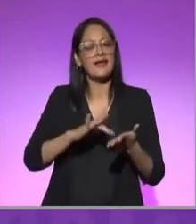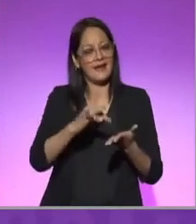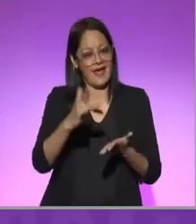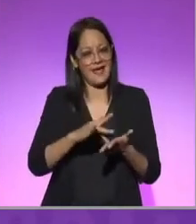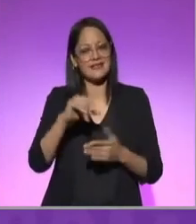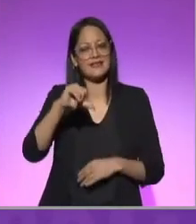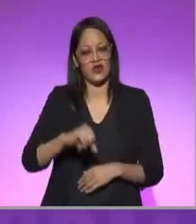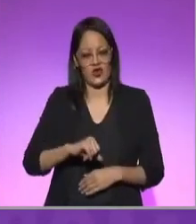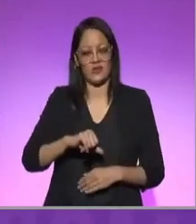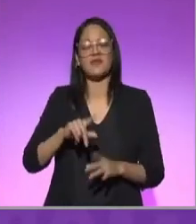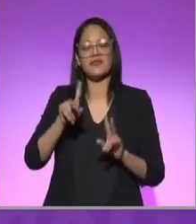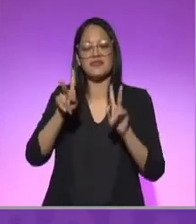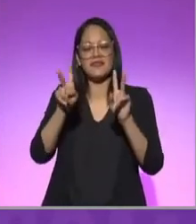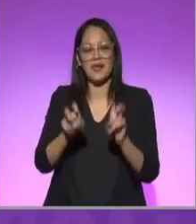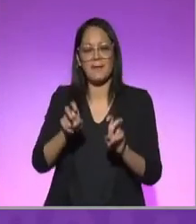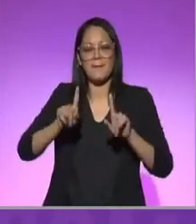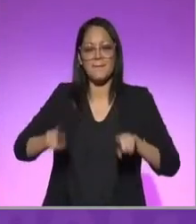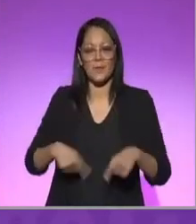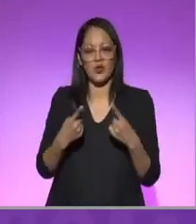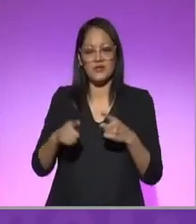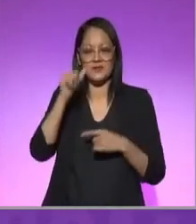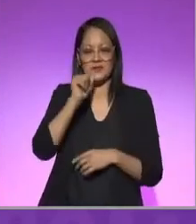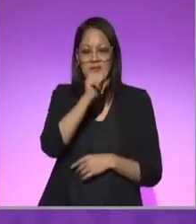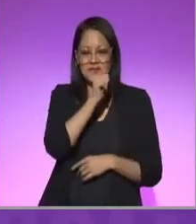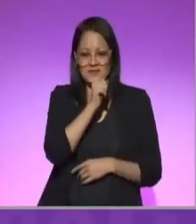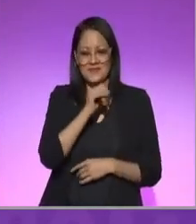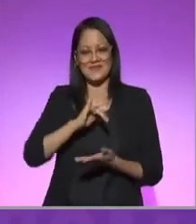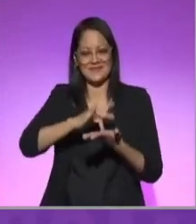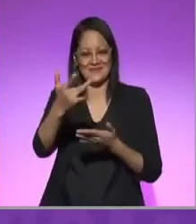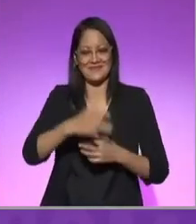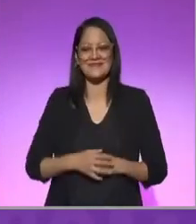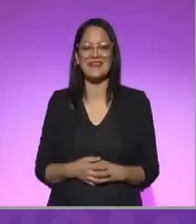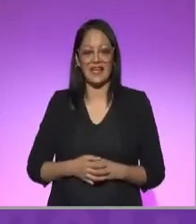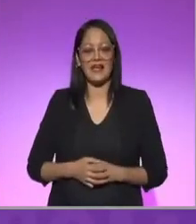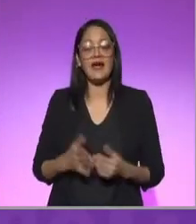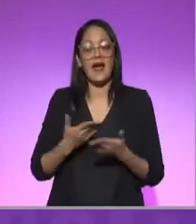en un espacio más de Música y Ceguera. Muy bien. Muchísimas gracias. Vamos a un corte.